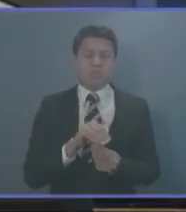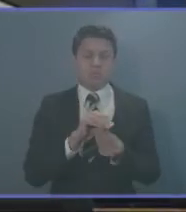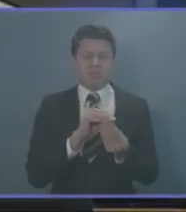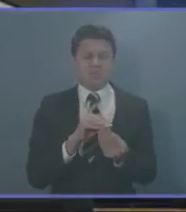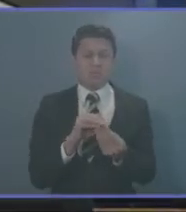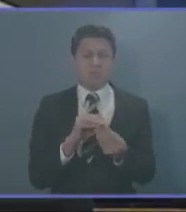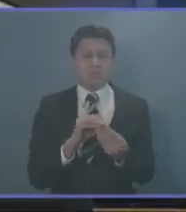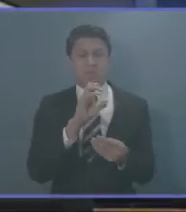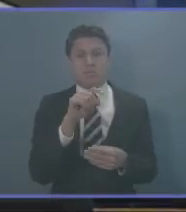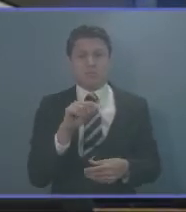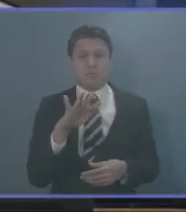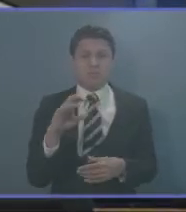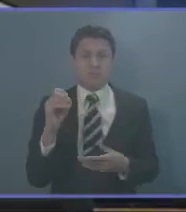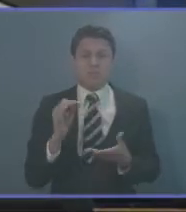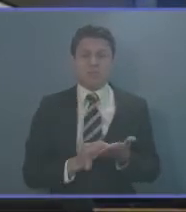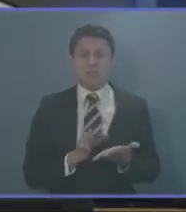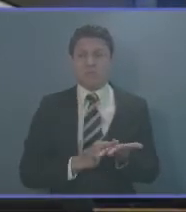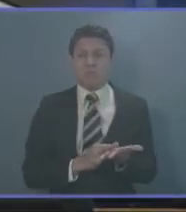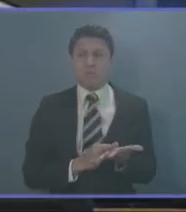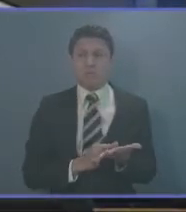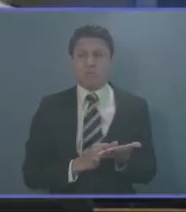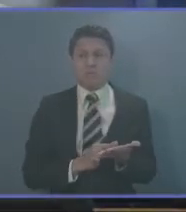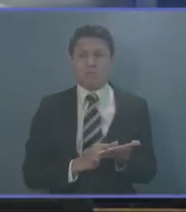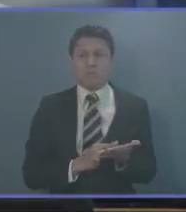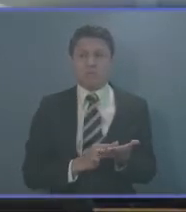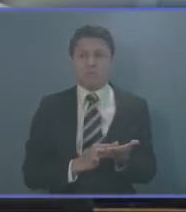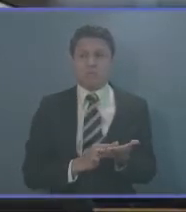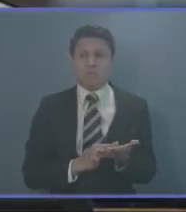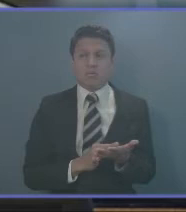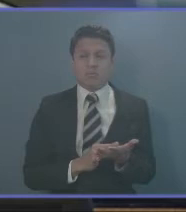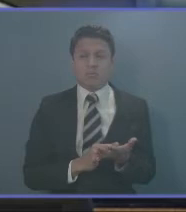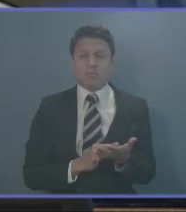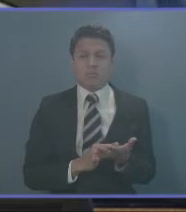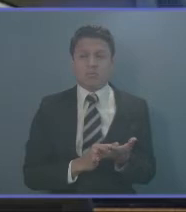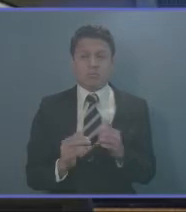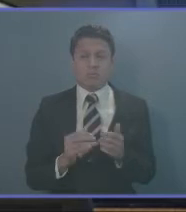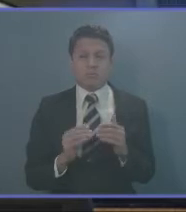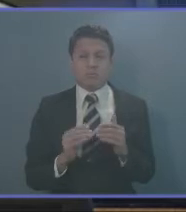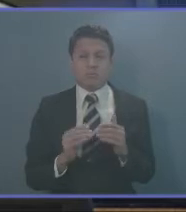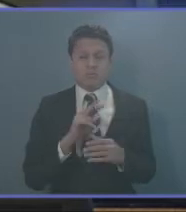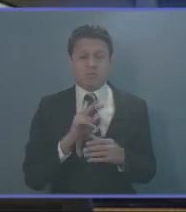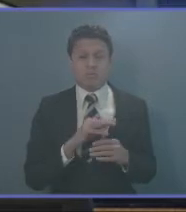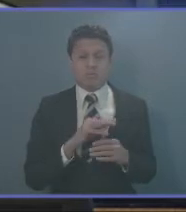millar o fracción 0.50 sobre el exceso de 2.000